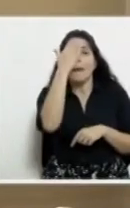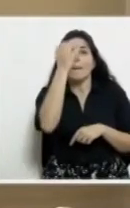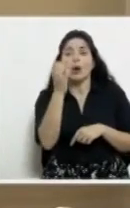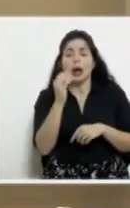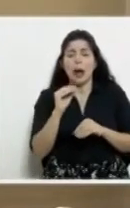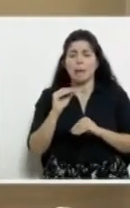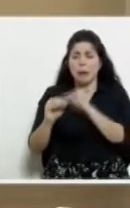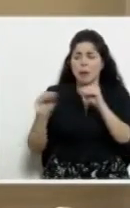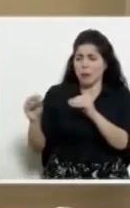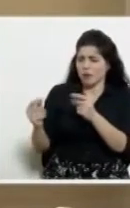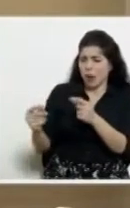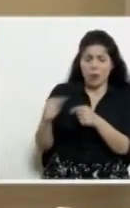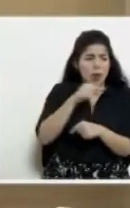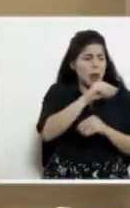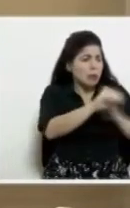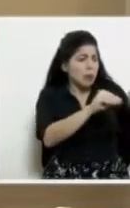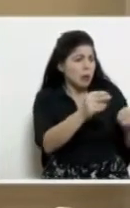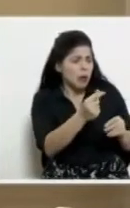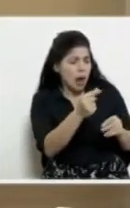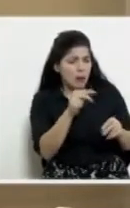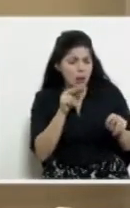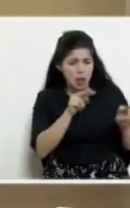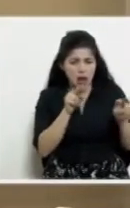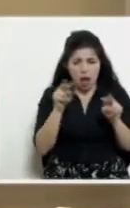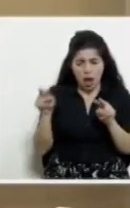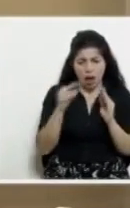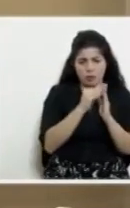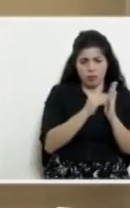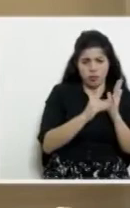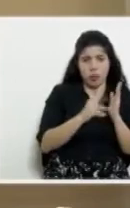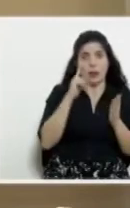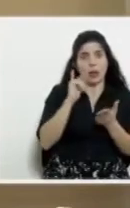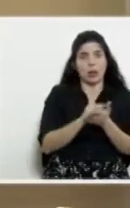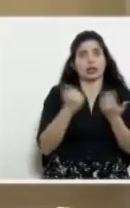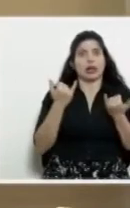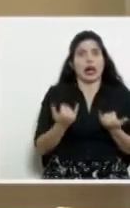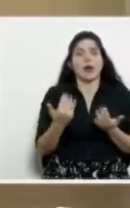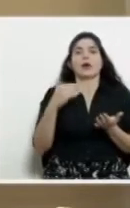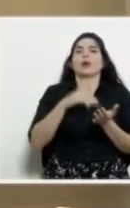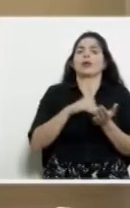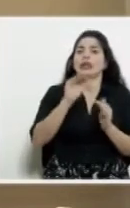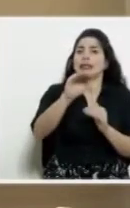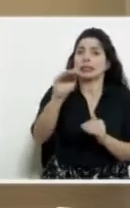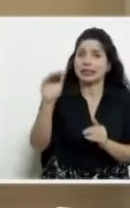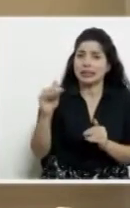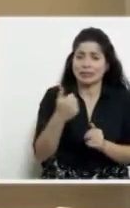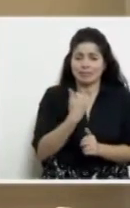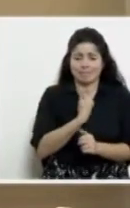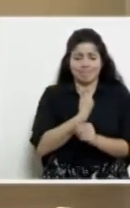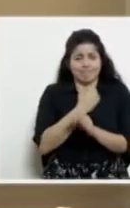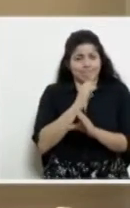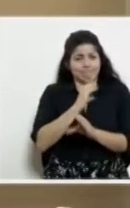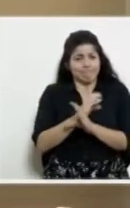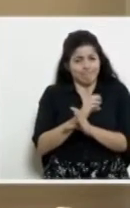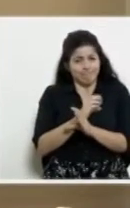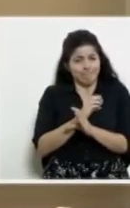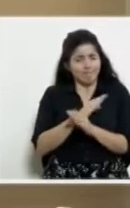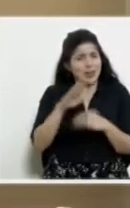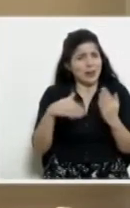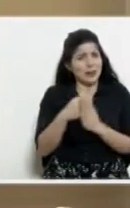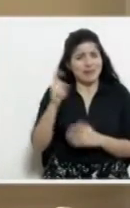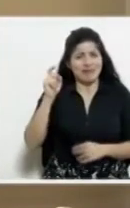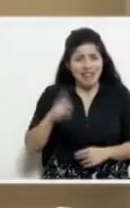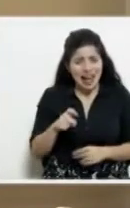el contagio por lo tanto una vez más el llamado al principio del autocuidado que todos y todas debemos